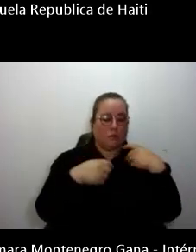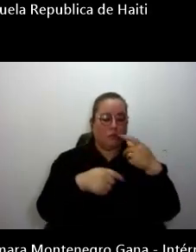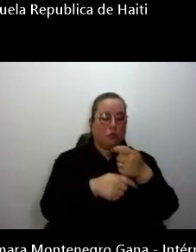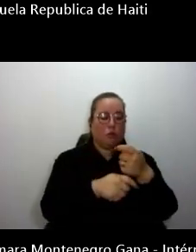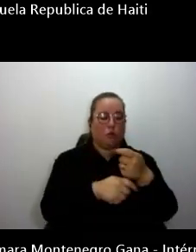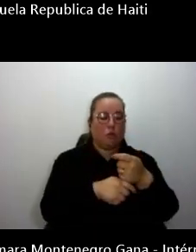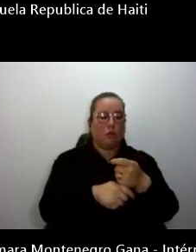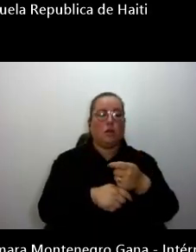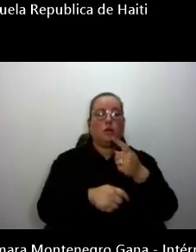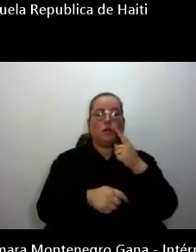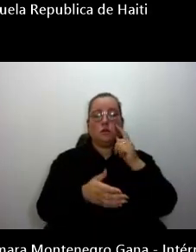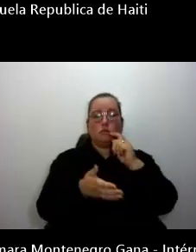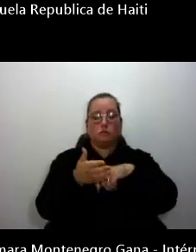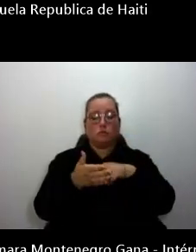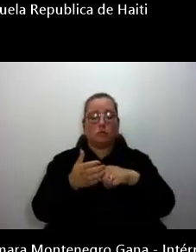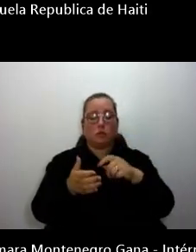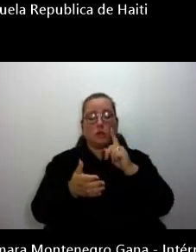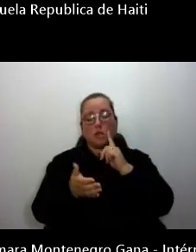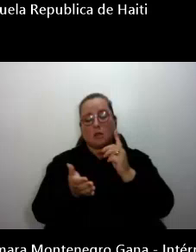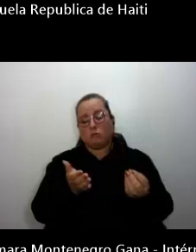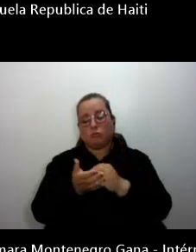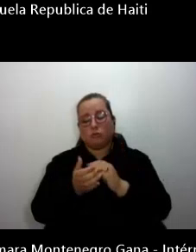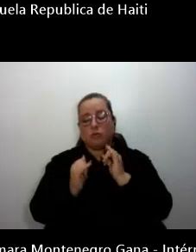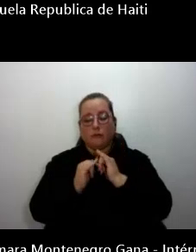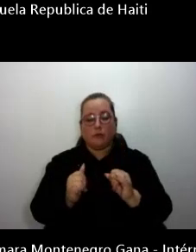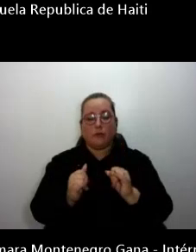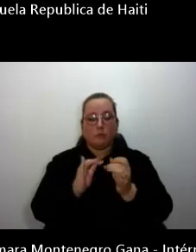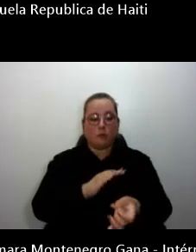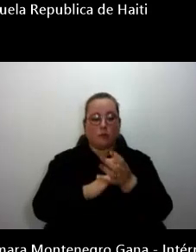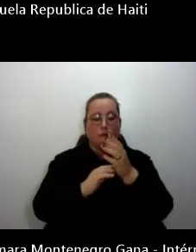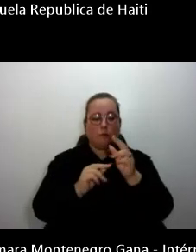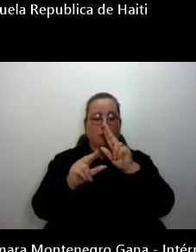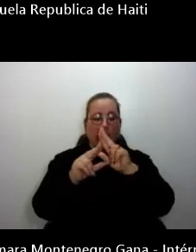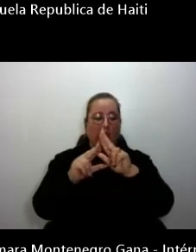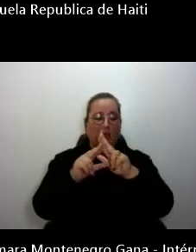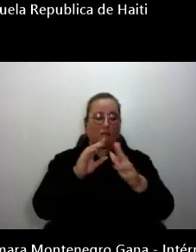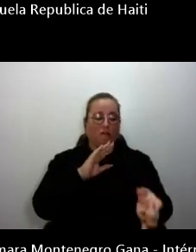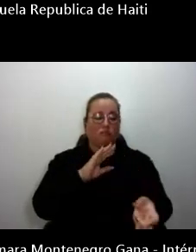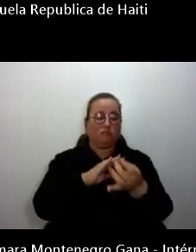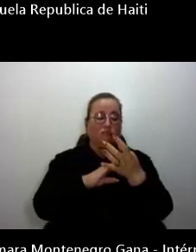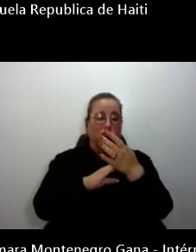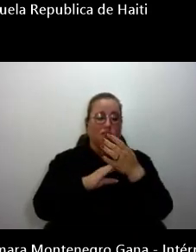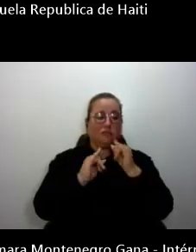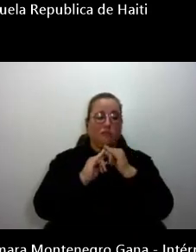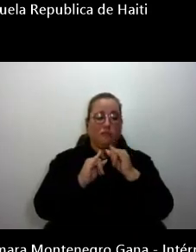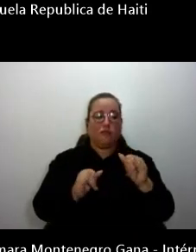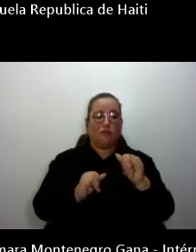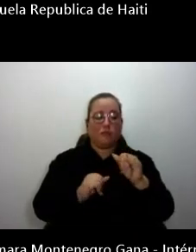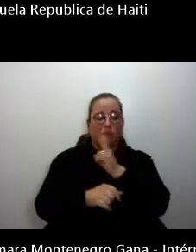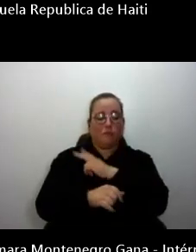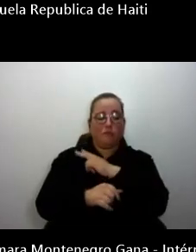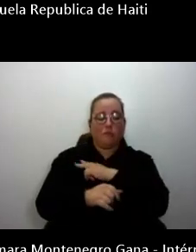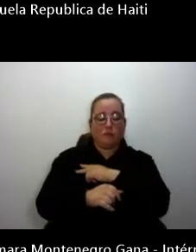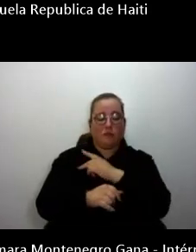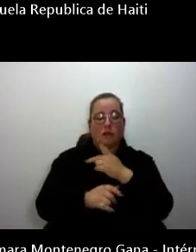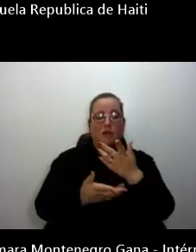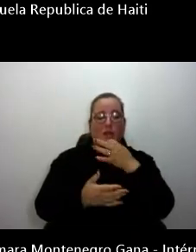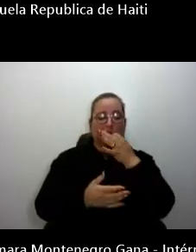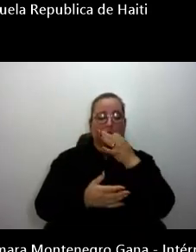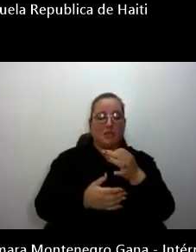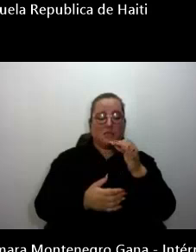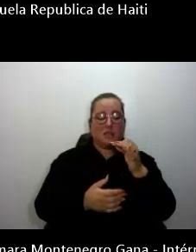nosotros llenamos la información, subimos a esta a un drive que trabajamos en el establecimiento, y el profesor jefe revisa y dice, ah,